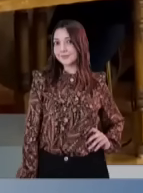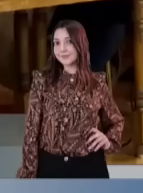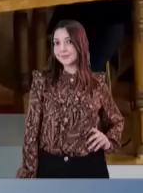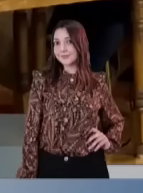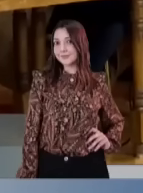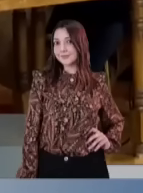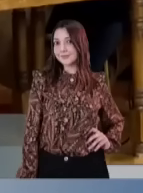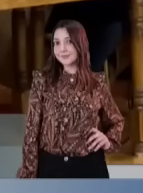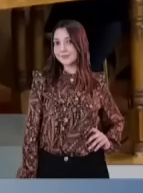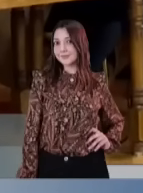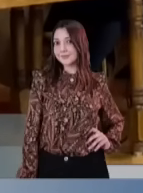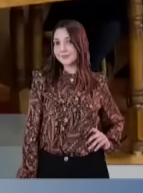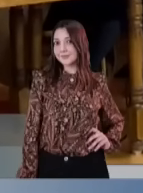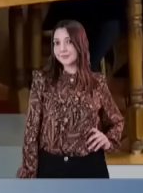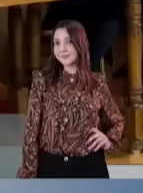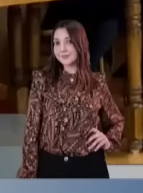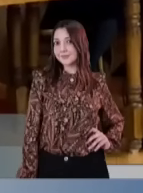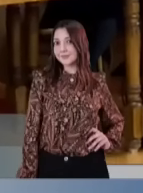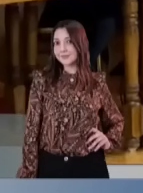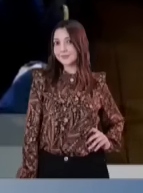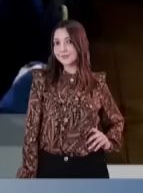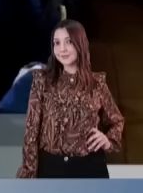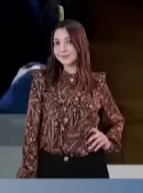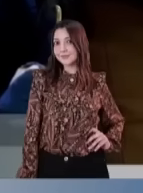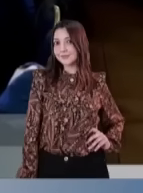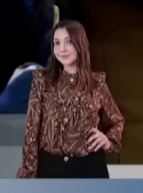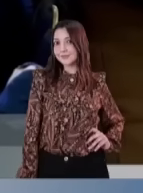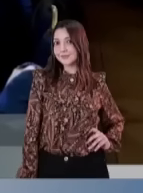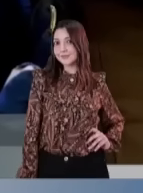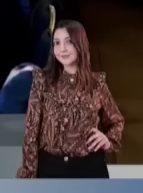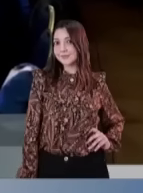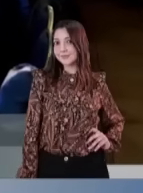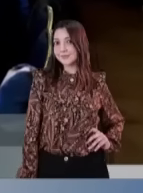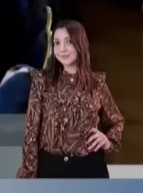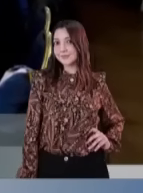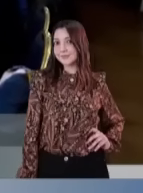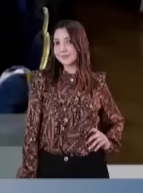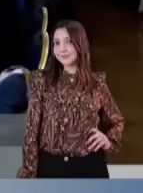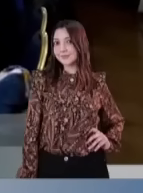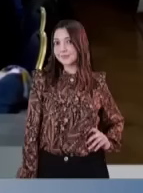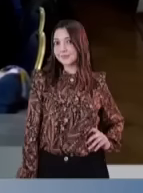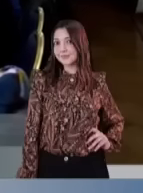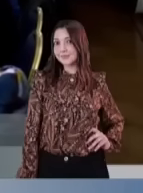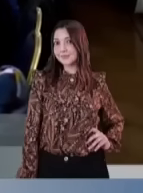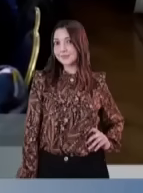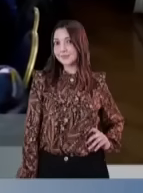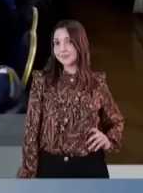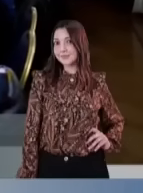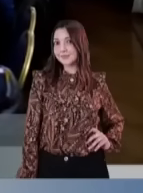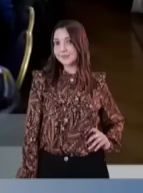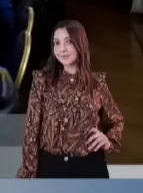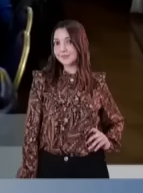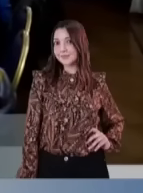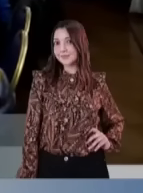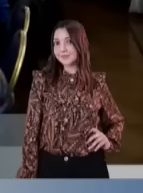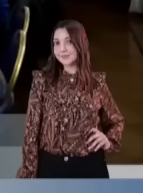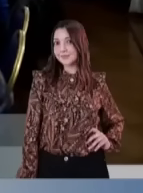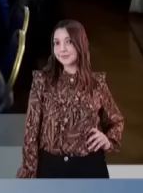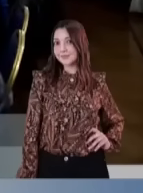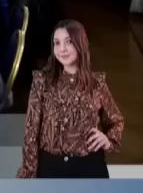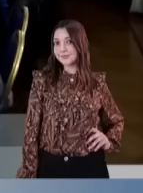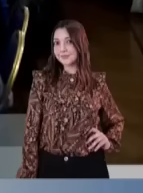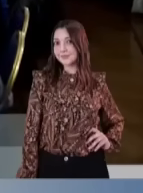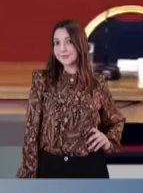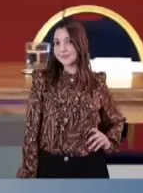a Jaime de Aguirre, pero lleva súper poco tiempo en el cargo y además está encargado de todo lo que suceda con las conmemoraciones de los 50 años. Entonces, ¿cómo lo van